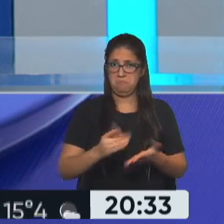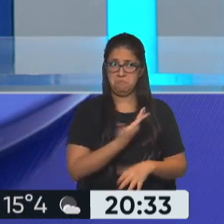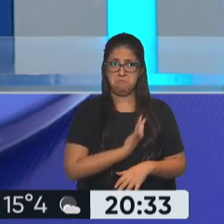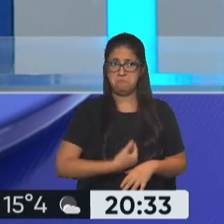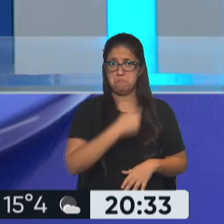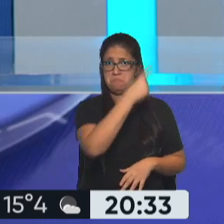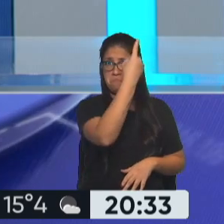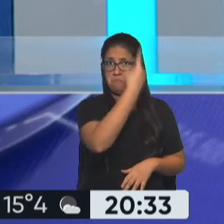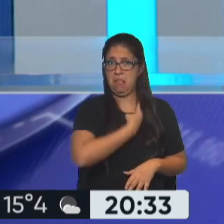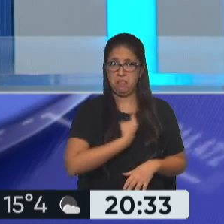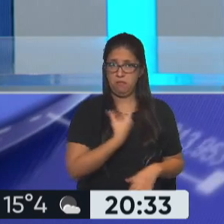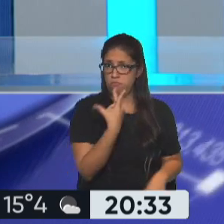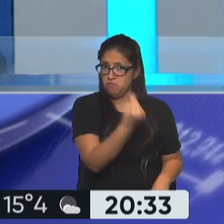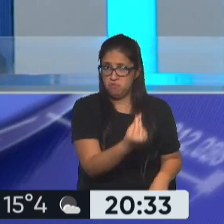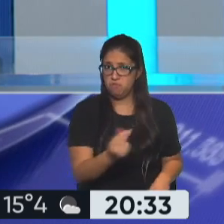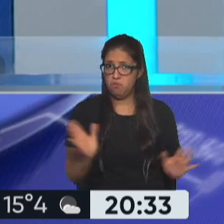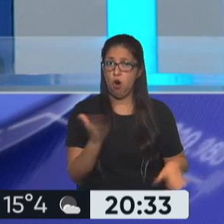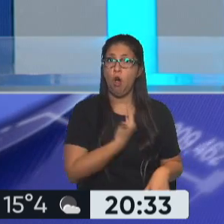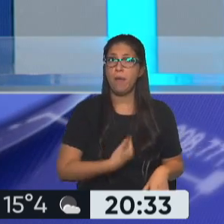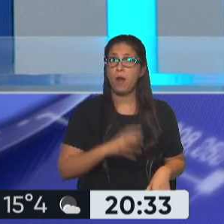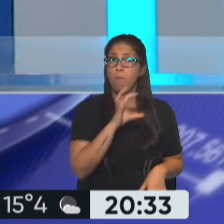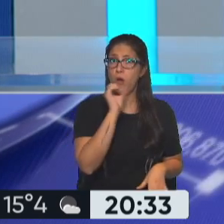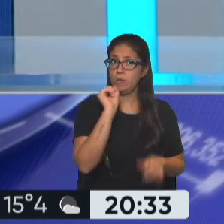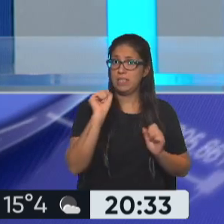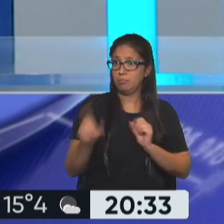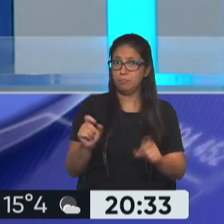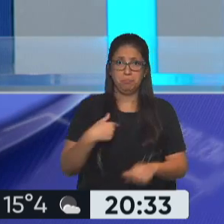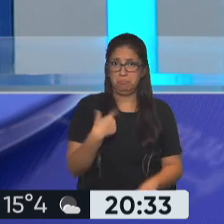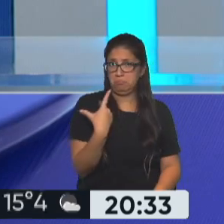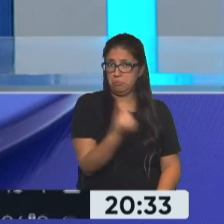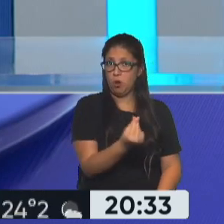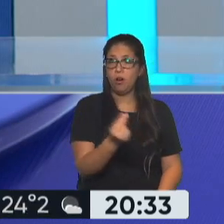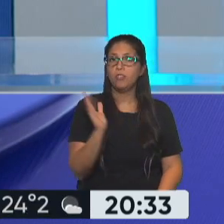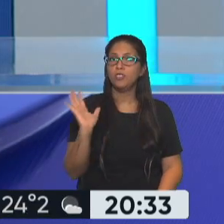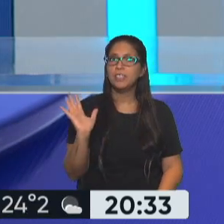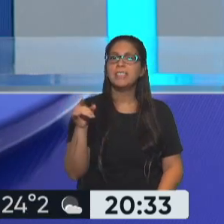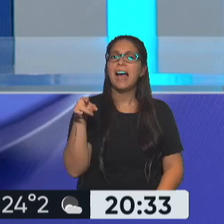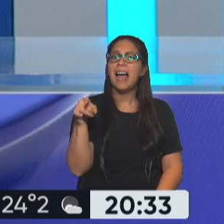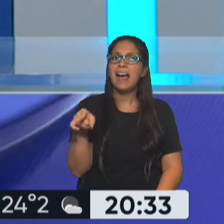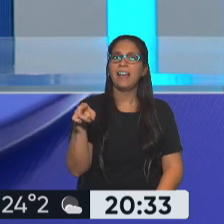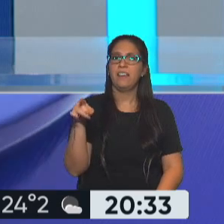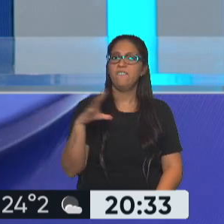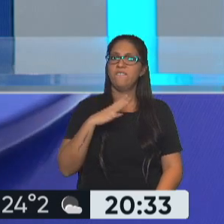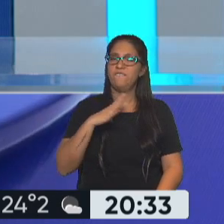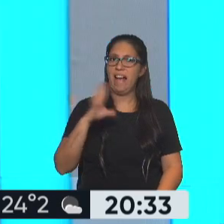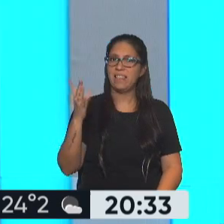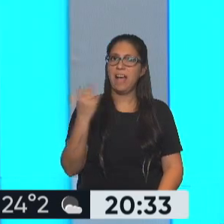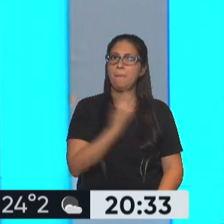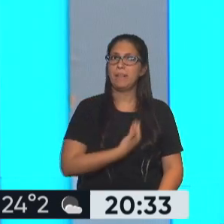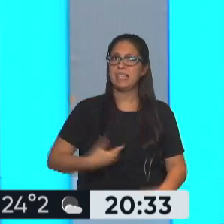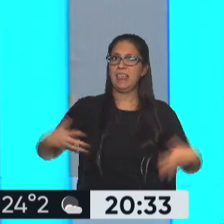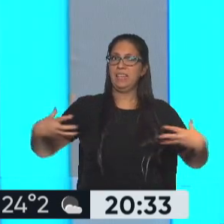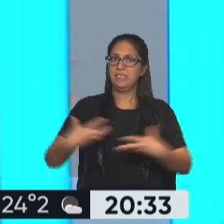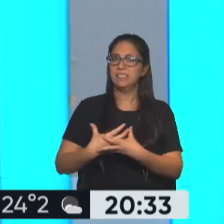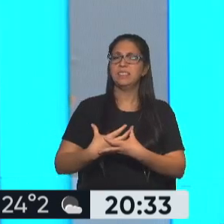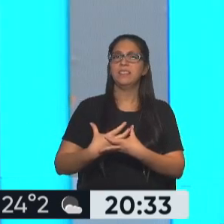sus gobiernos provinciales, a sus gobernadores. Por lo tanto, creo que el gobierno en ese sentido todavía tiene un trecho por aprender y creo